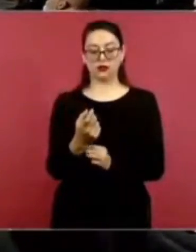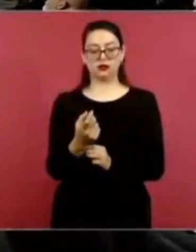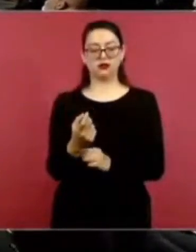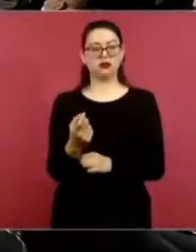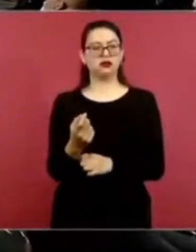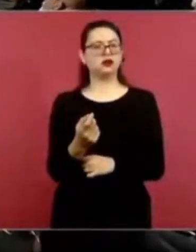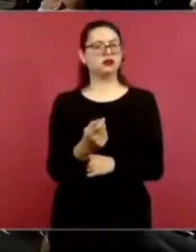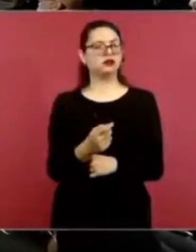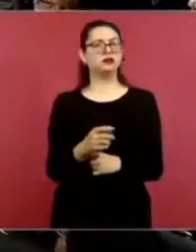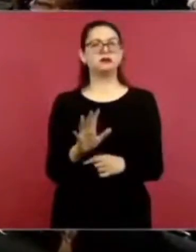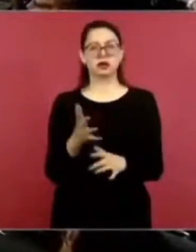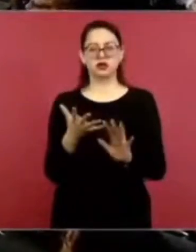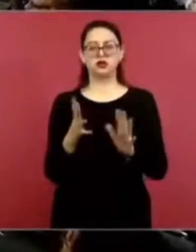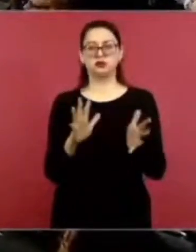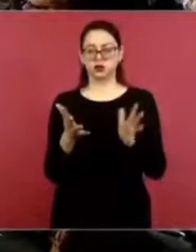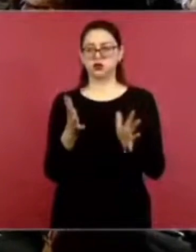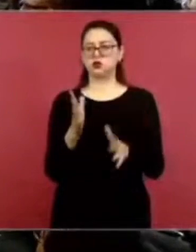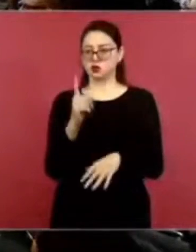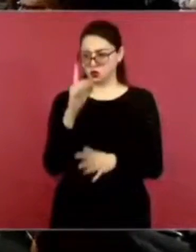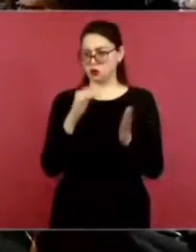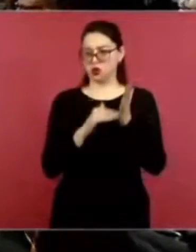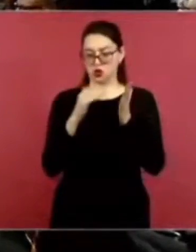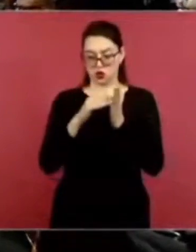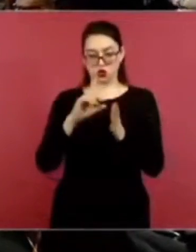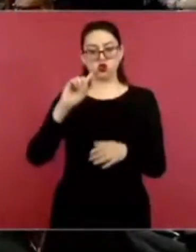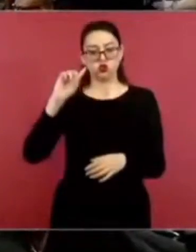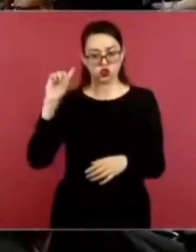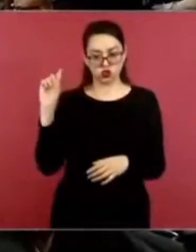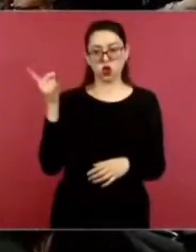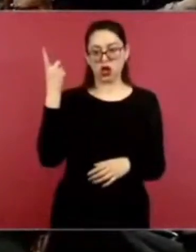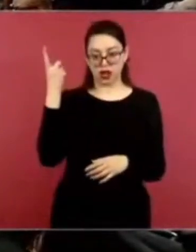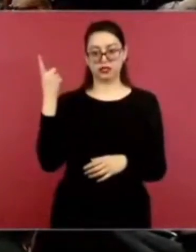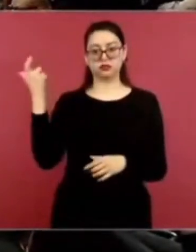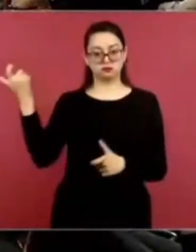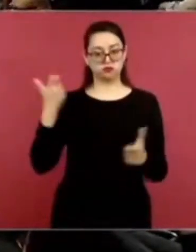900,000 o $1,000,000 aproximadamente.